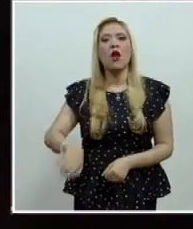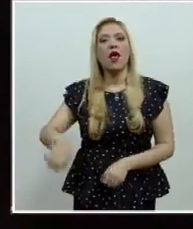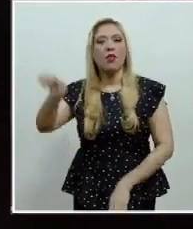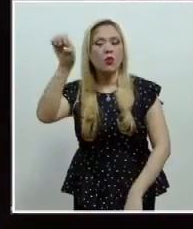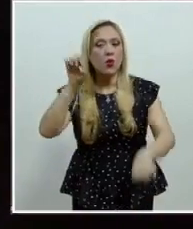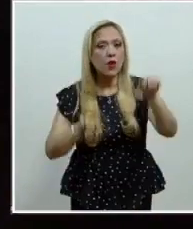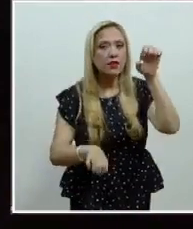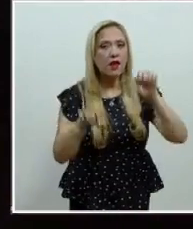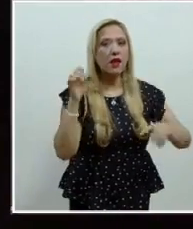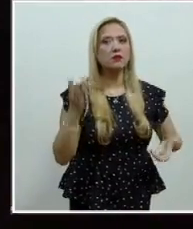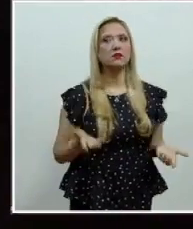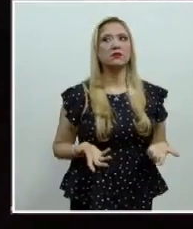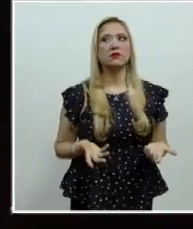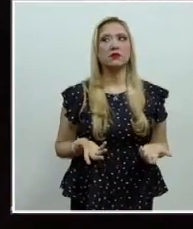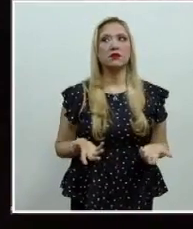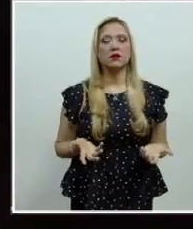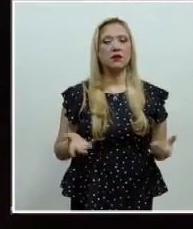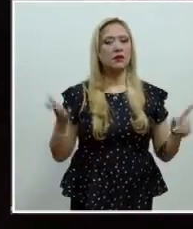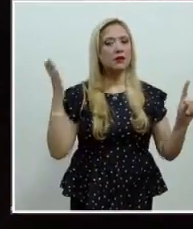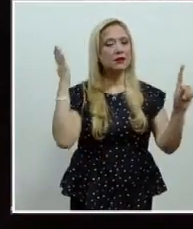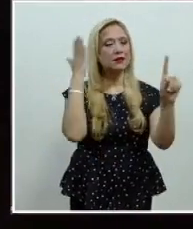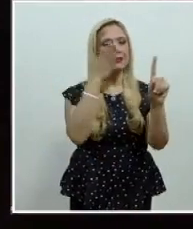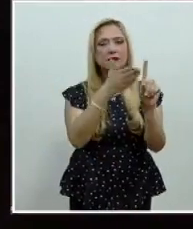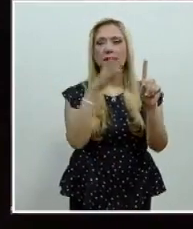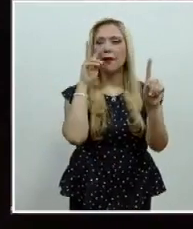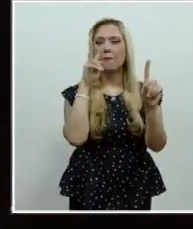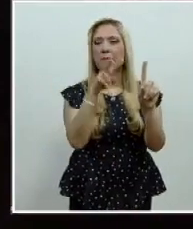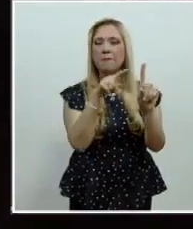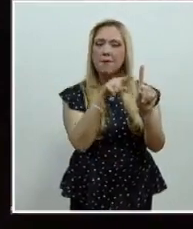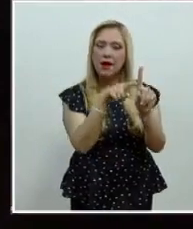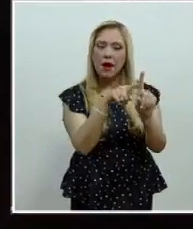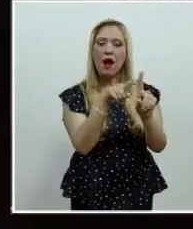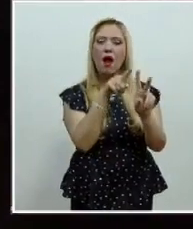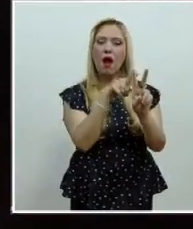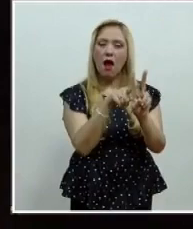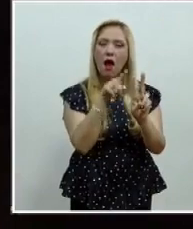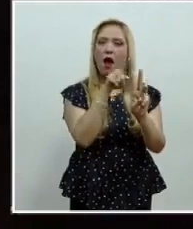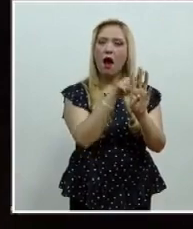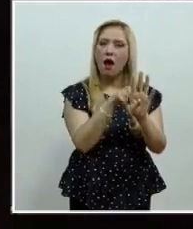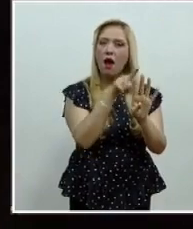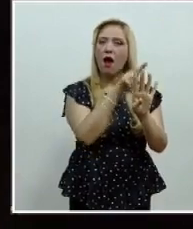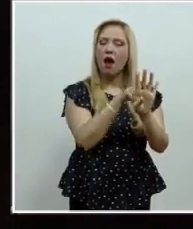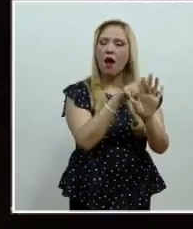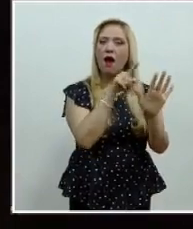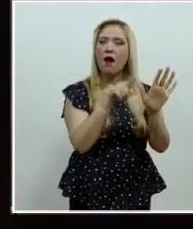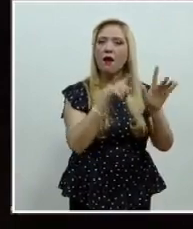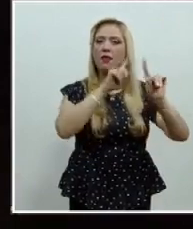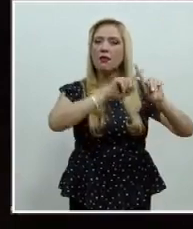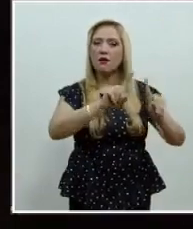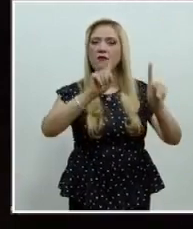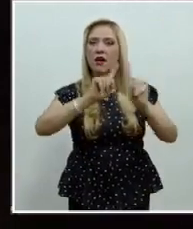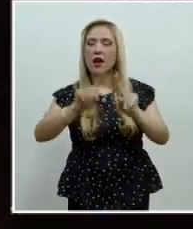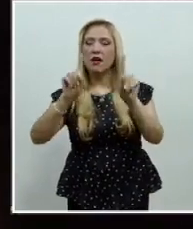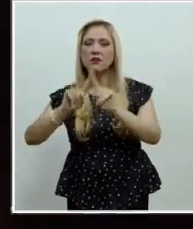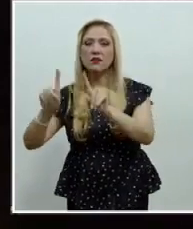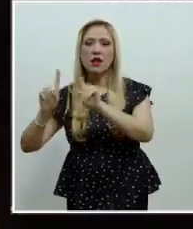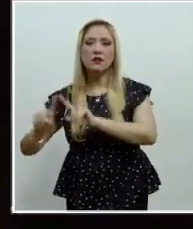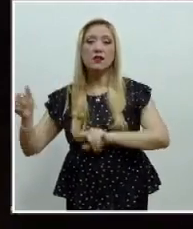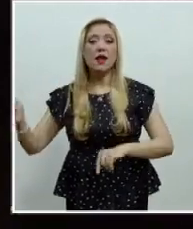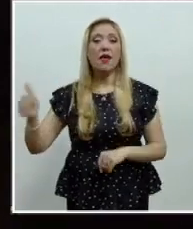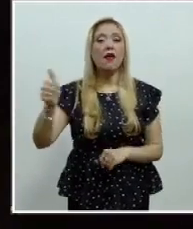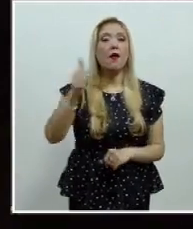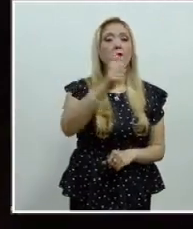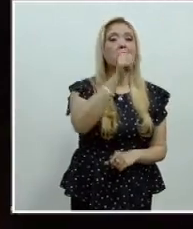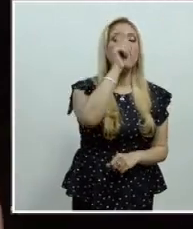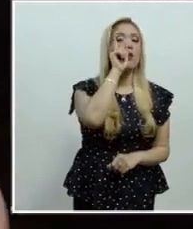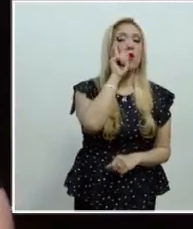y todo tiene que ser mirado y tomado en cuenta las diferencias, las diversidades que cada